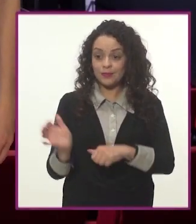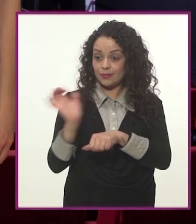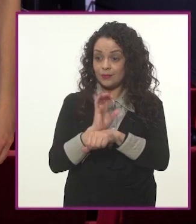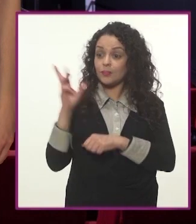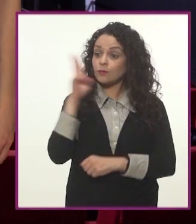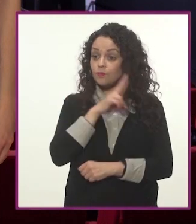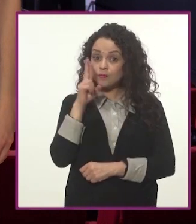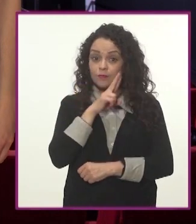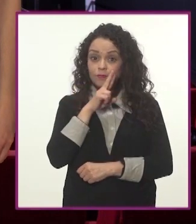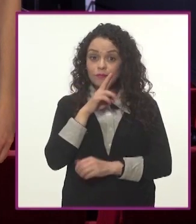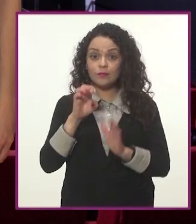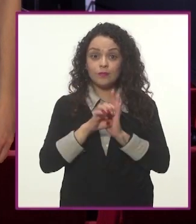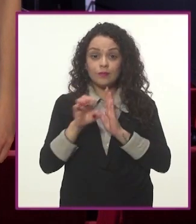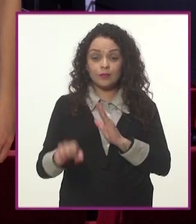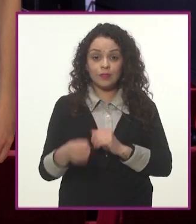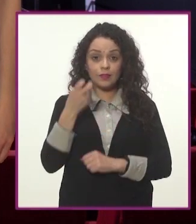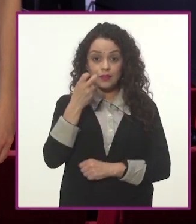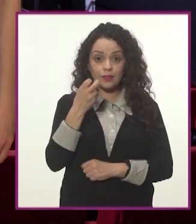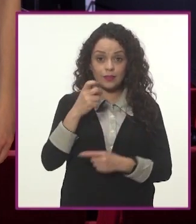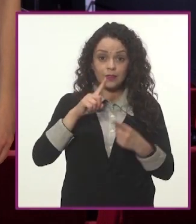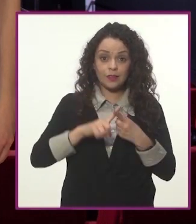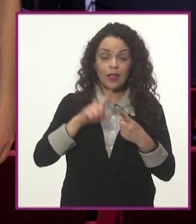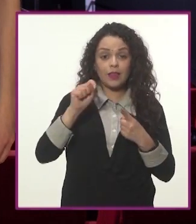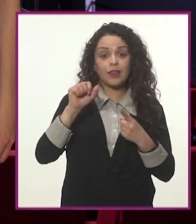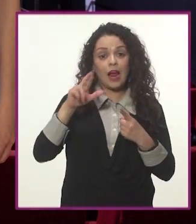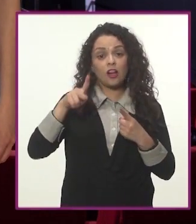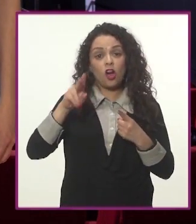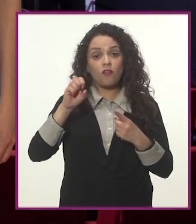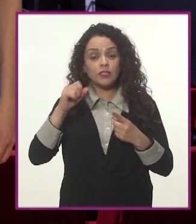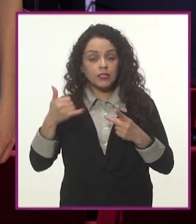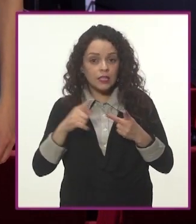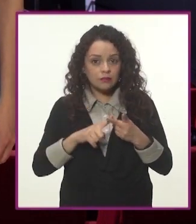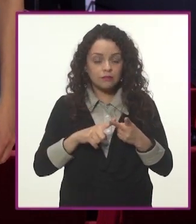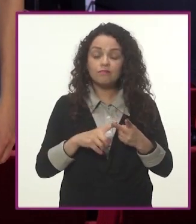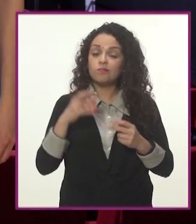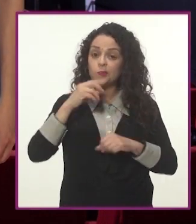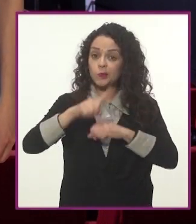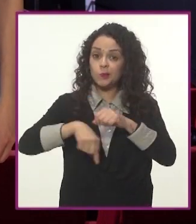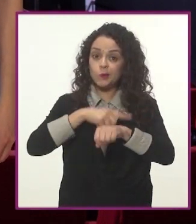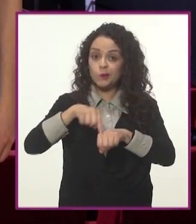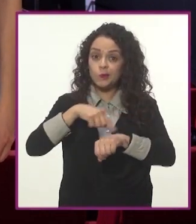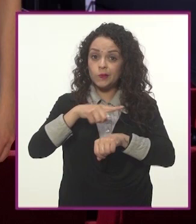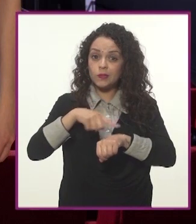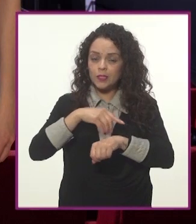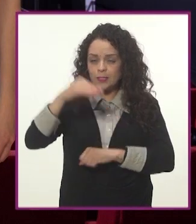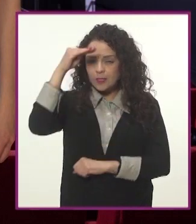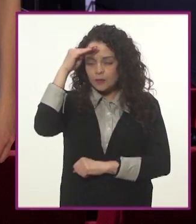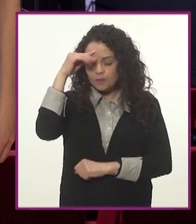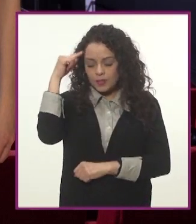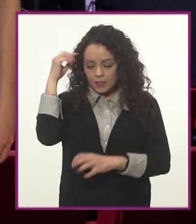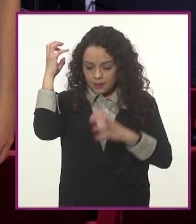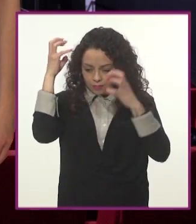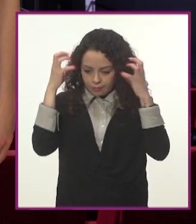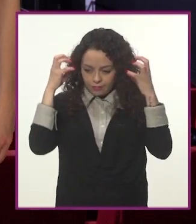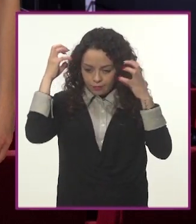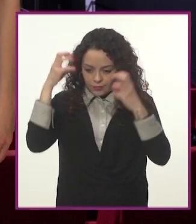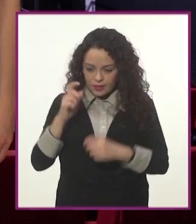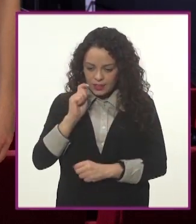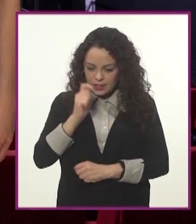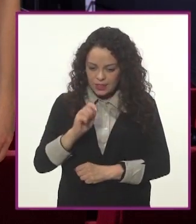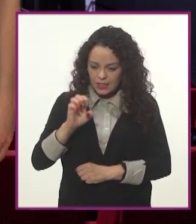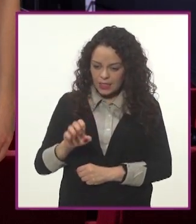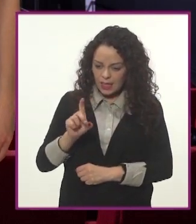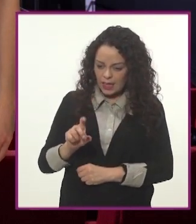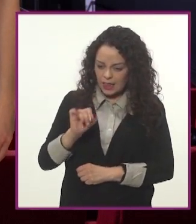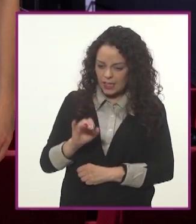como Eisenstein o mi héroe Tarkovsky dedicaron muchas horas de su vida a pensar y reflexionar sobre el significado de la edición en el